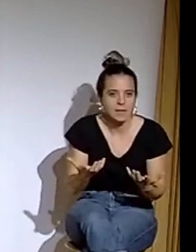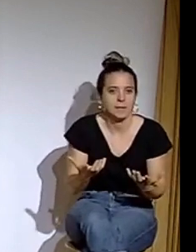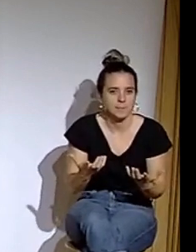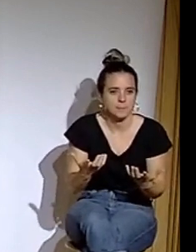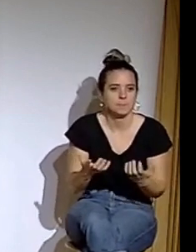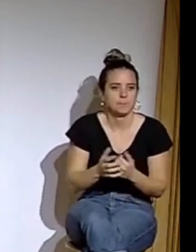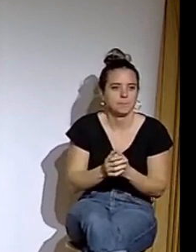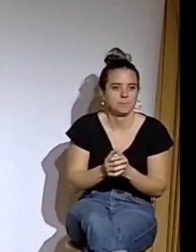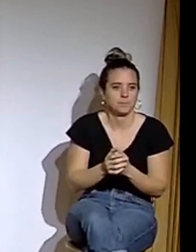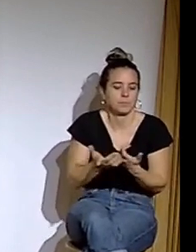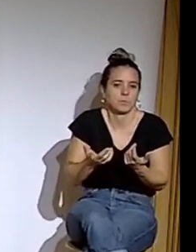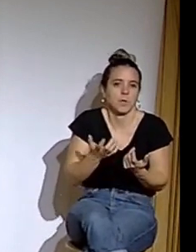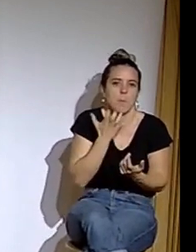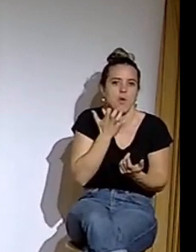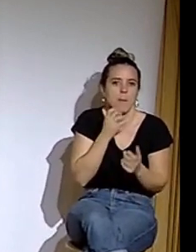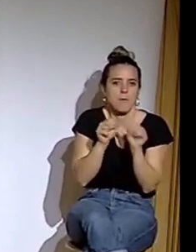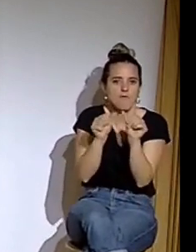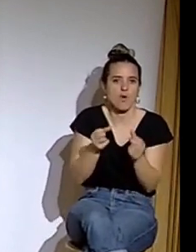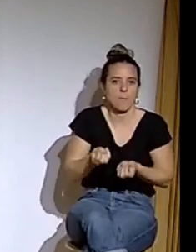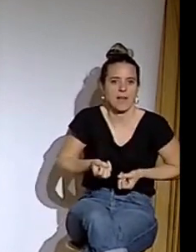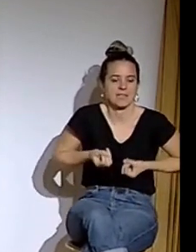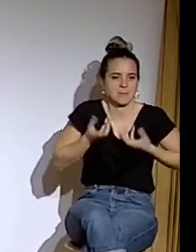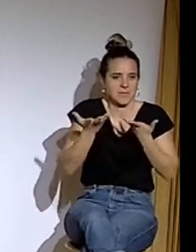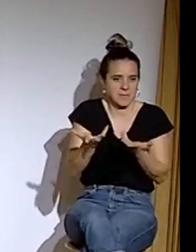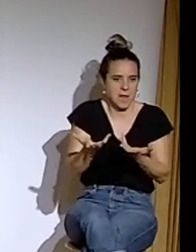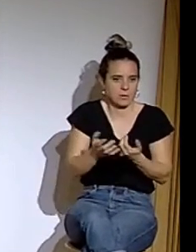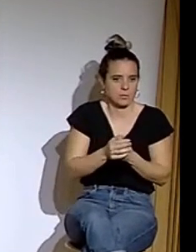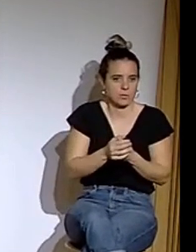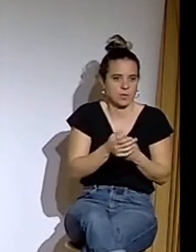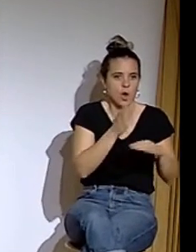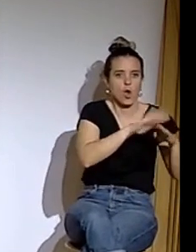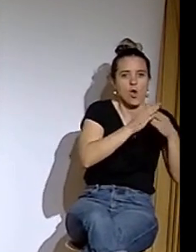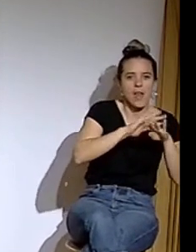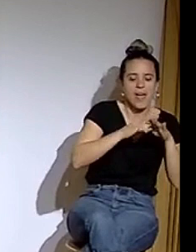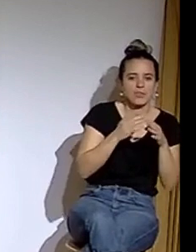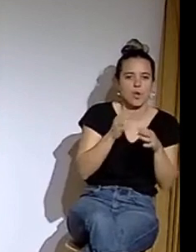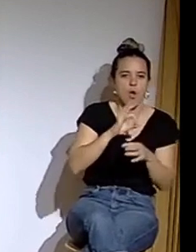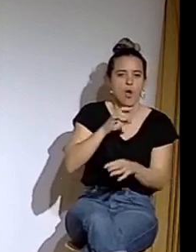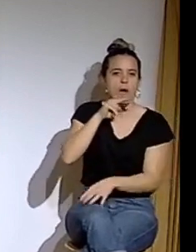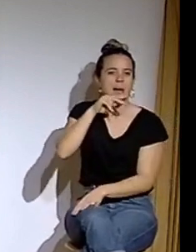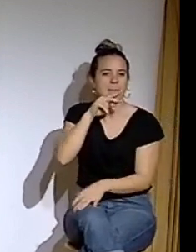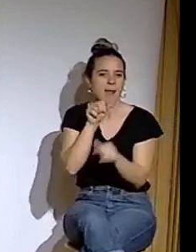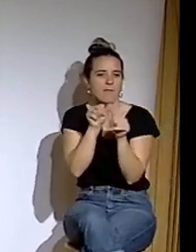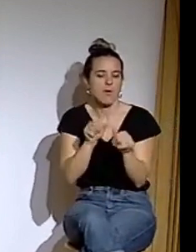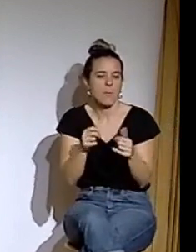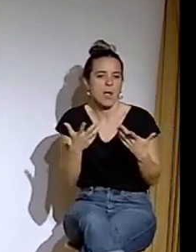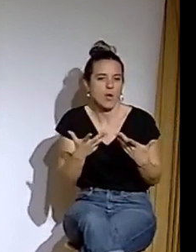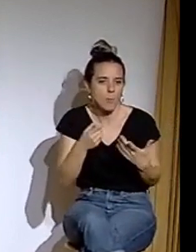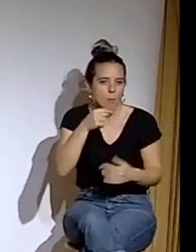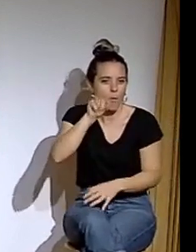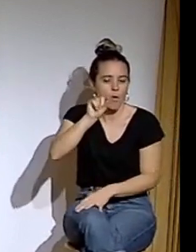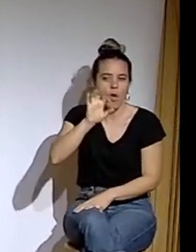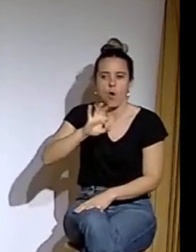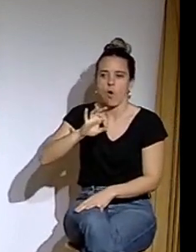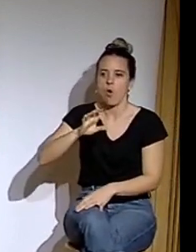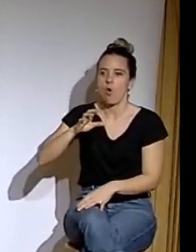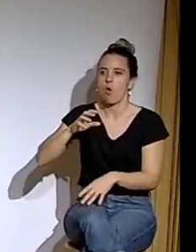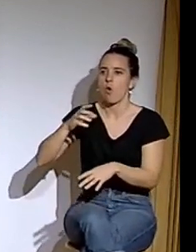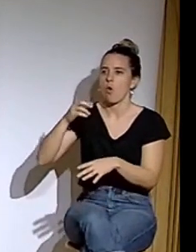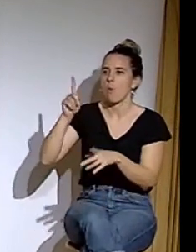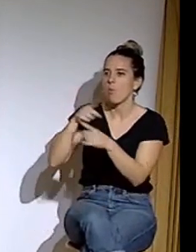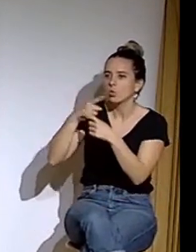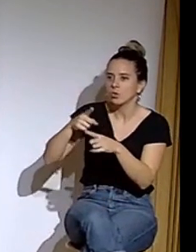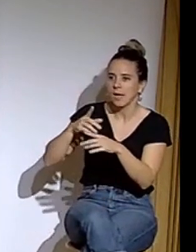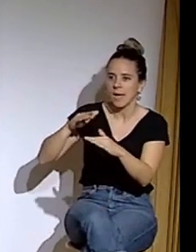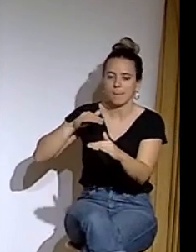eso en la que nos expresamos se a través del collage sea a través de la forma de hablarse a través de la música cuando pinchamos O sea